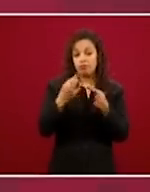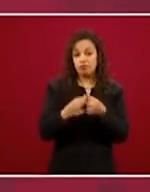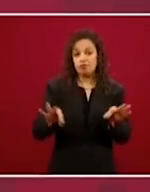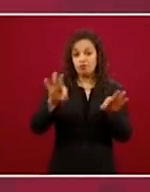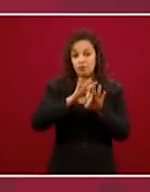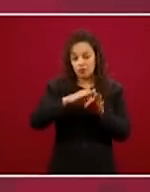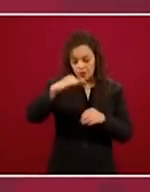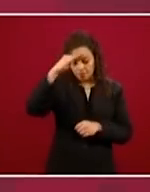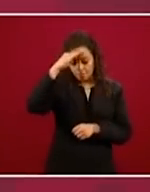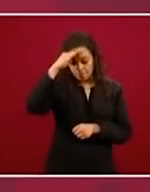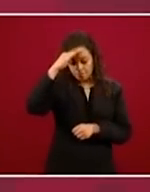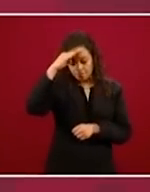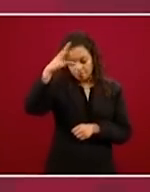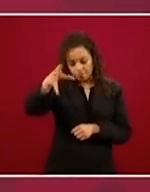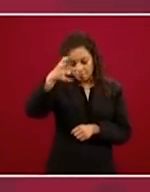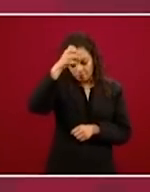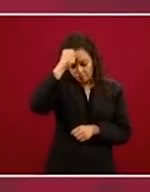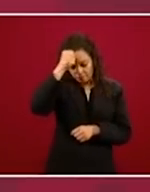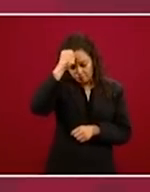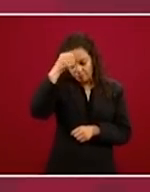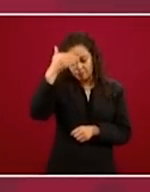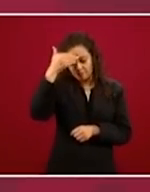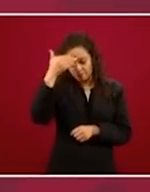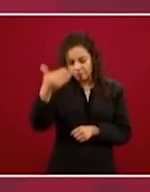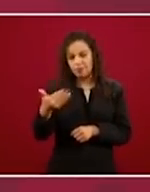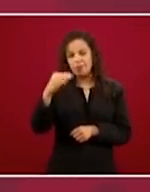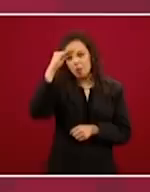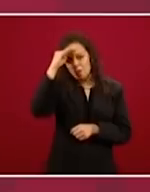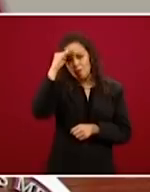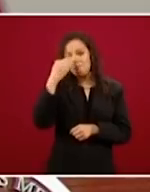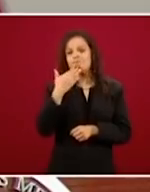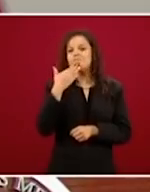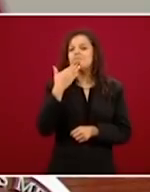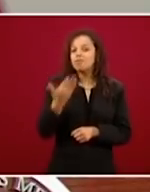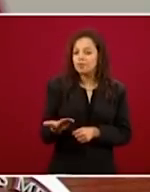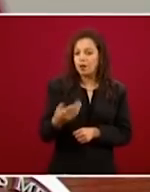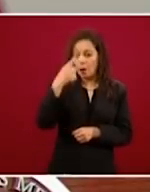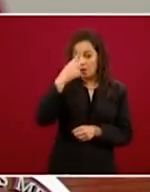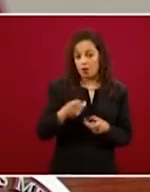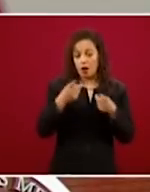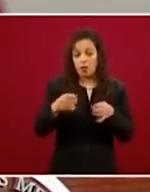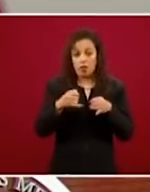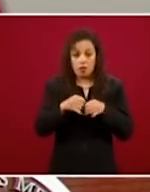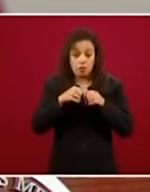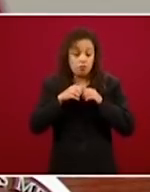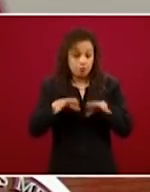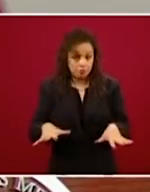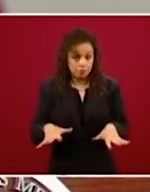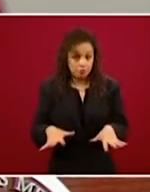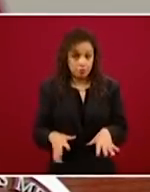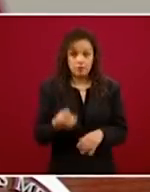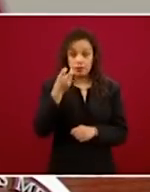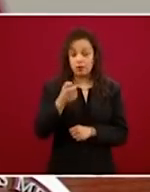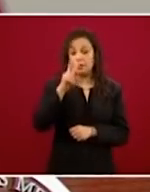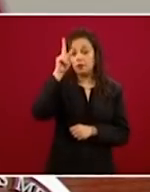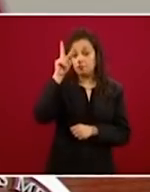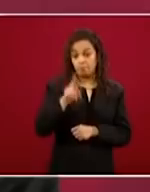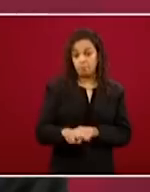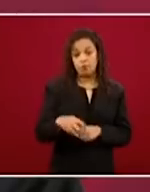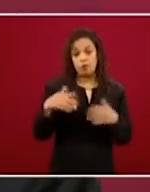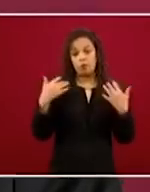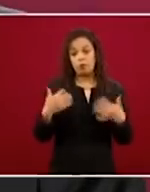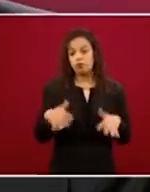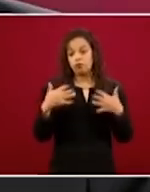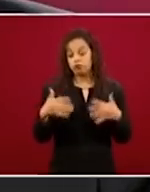es informar orientar concientizar es una labor de